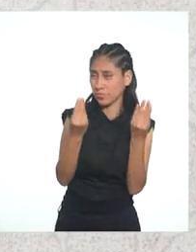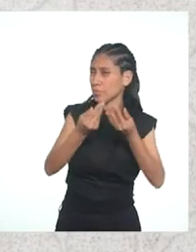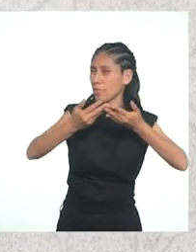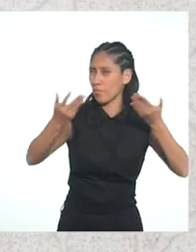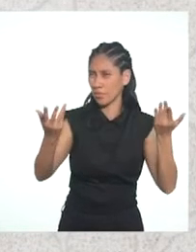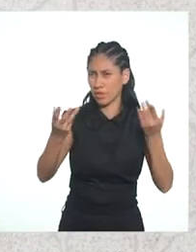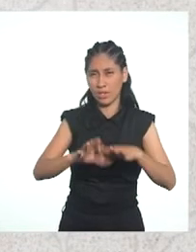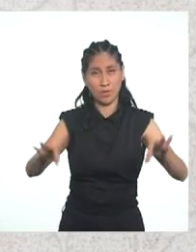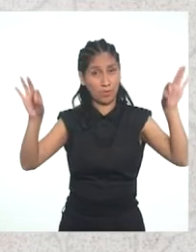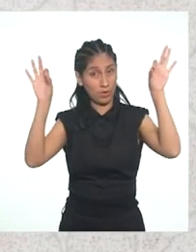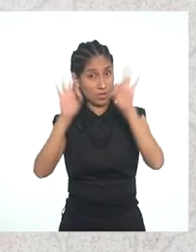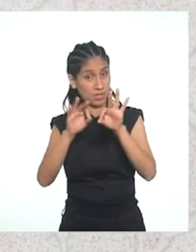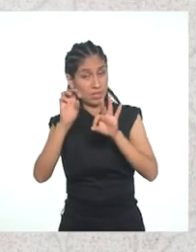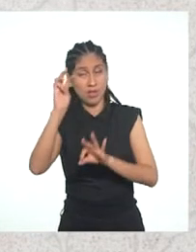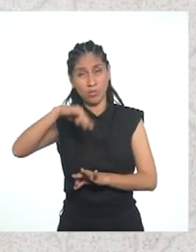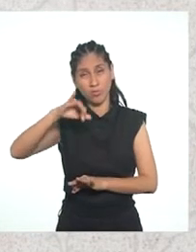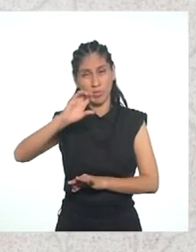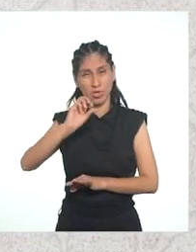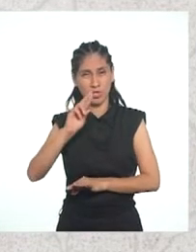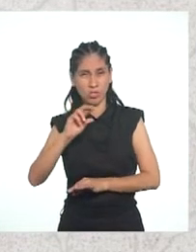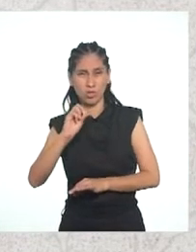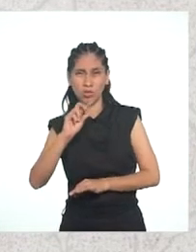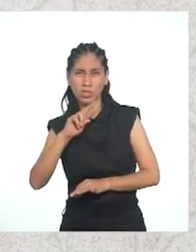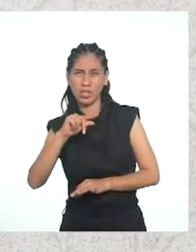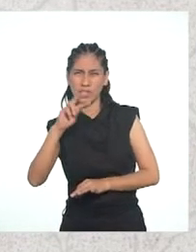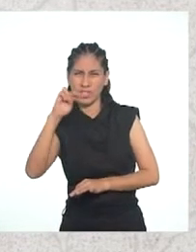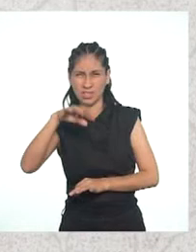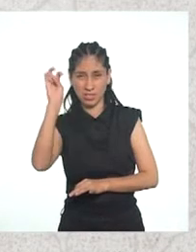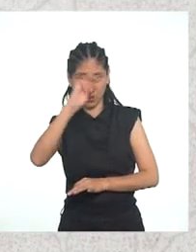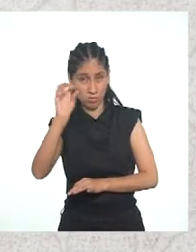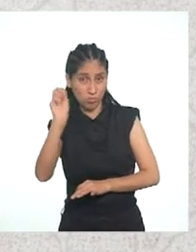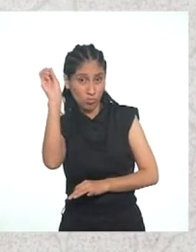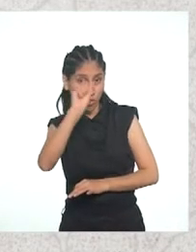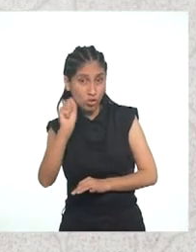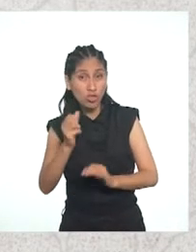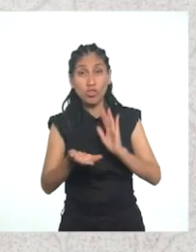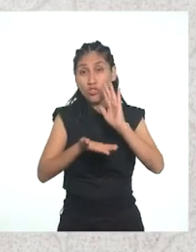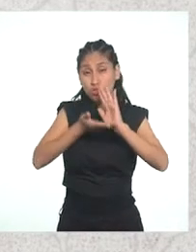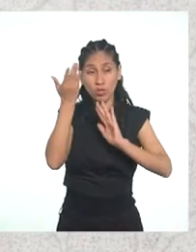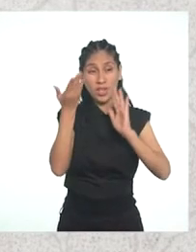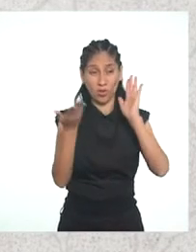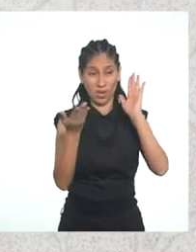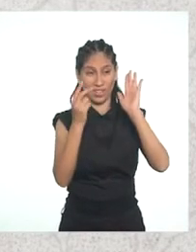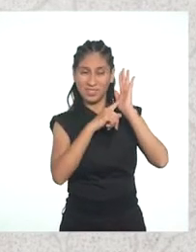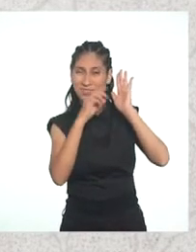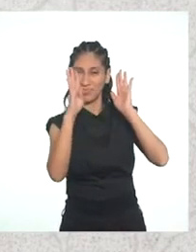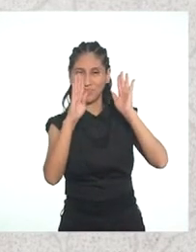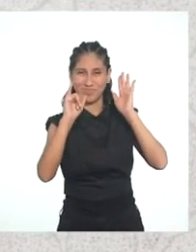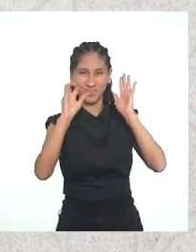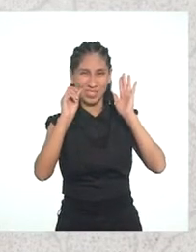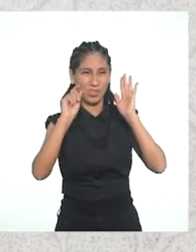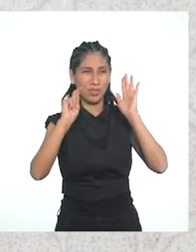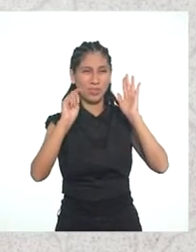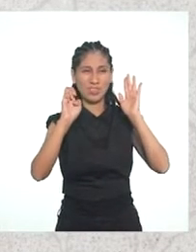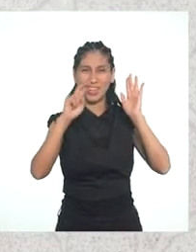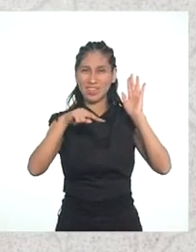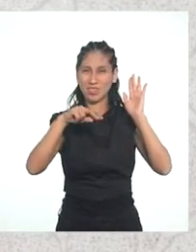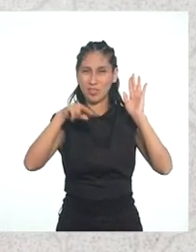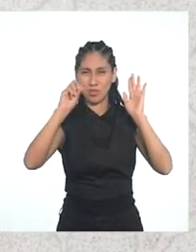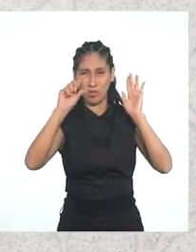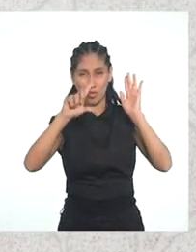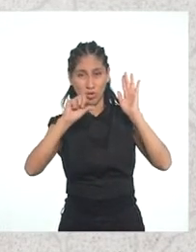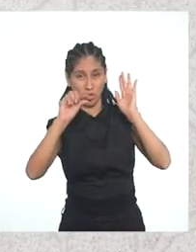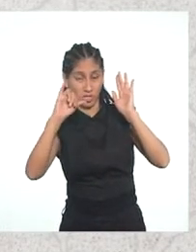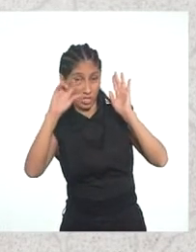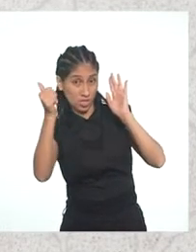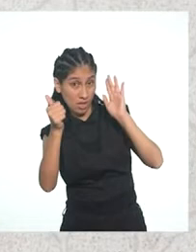Debido a la importancia de los microorganismos en la vida del ser humano, surge la biotecnología, que se ha unido a diversas ramas como la medicina, la